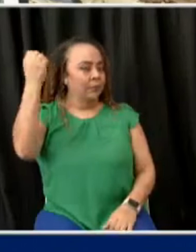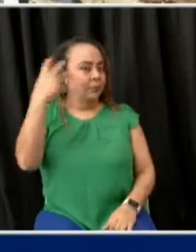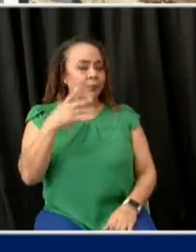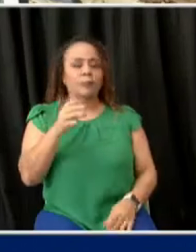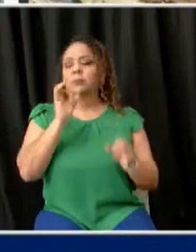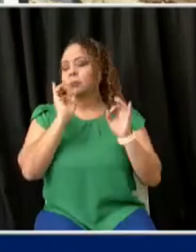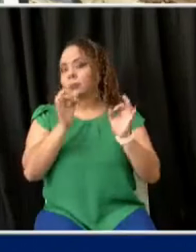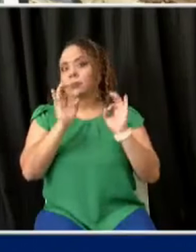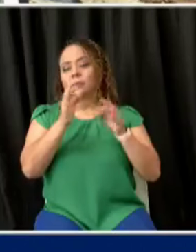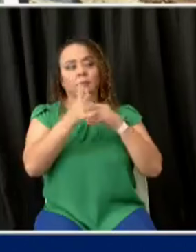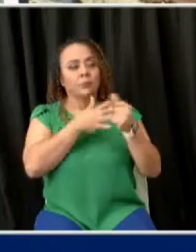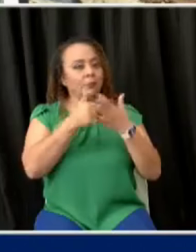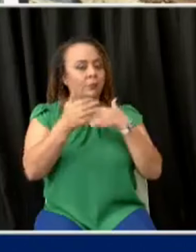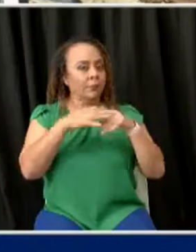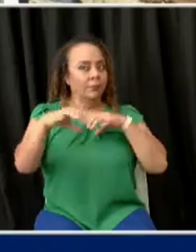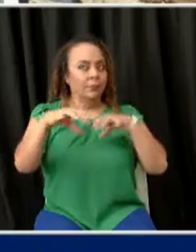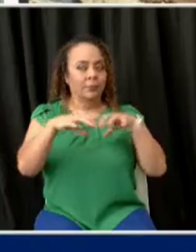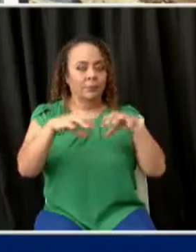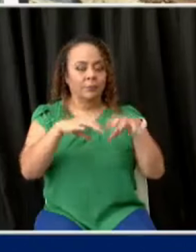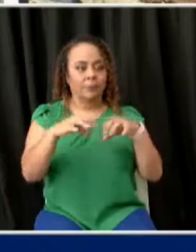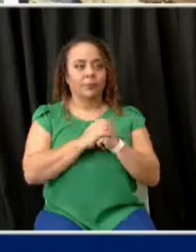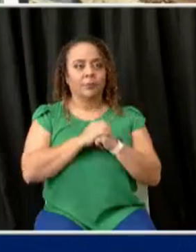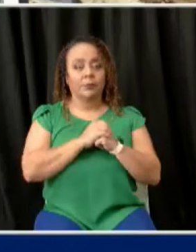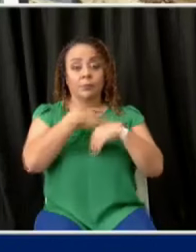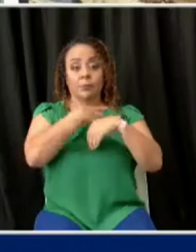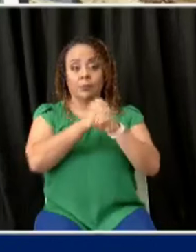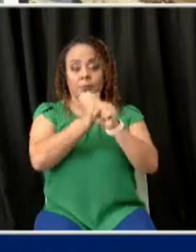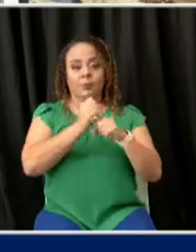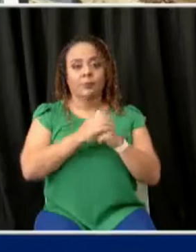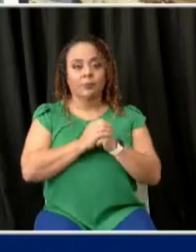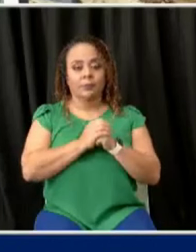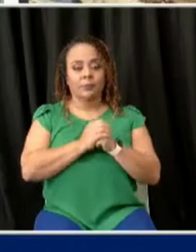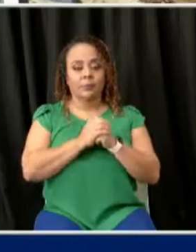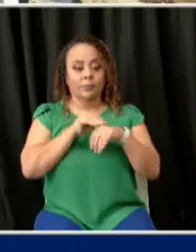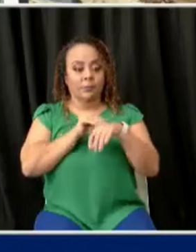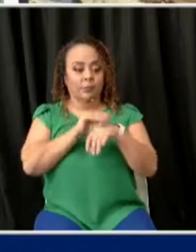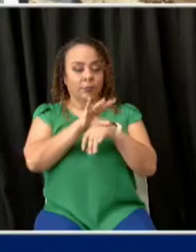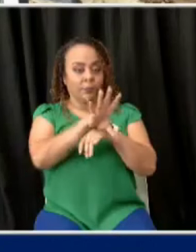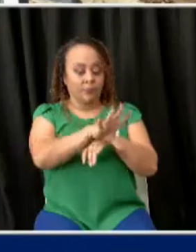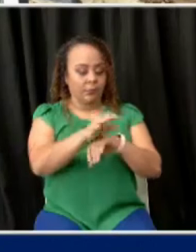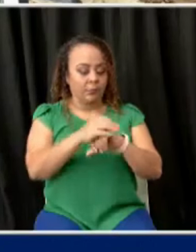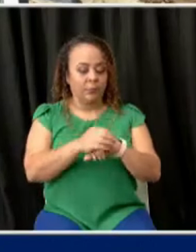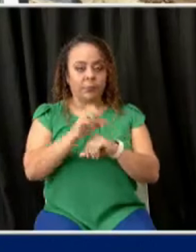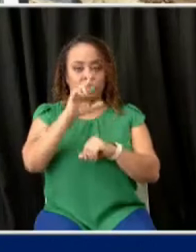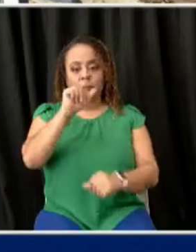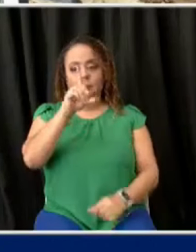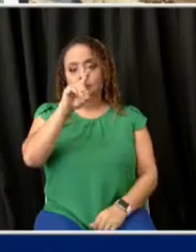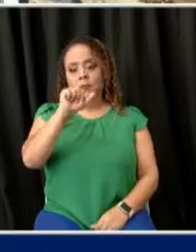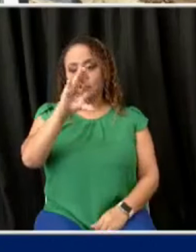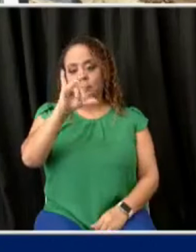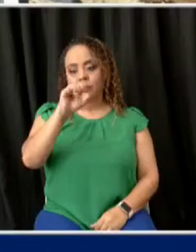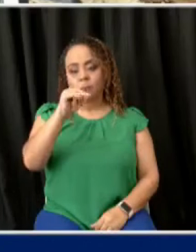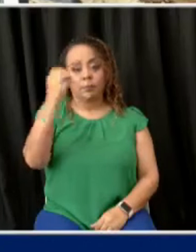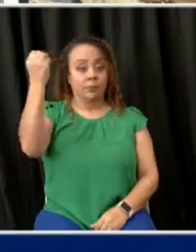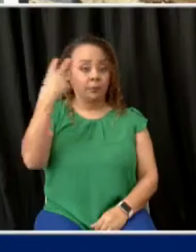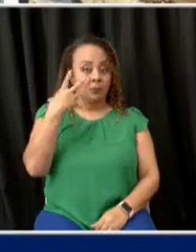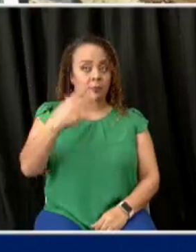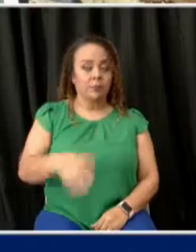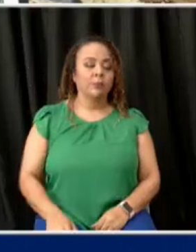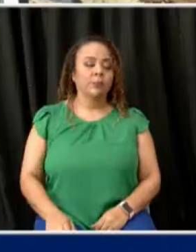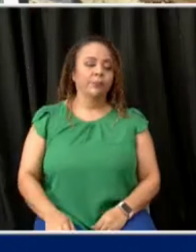bien. Cualquier actividad que se realice bajo la influencia de la radiación solar, estamos